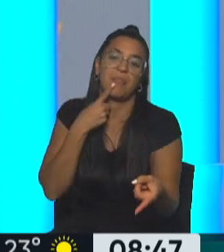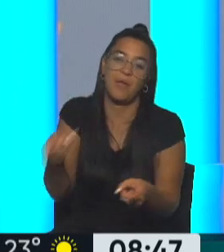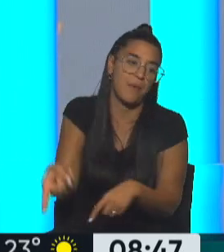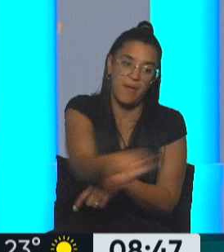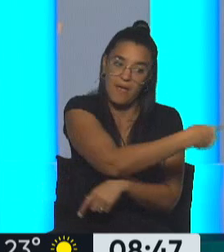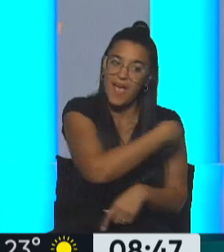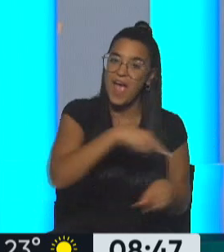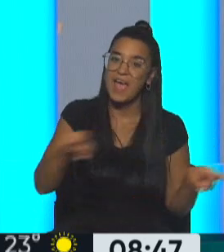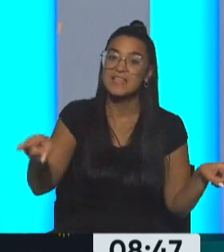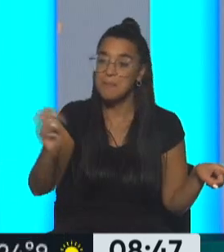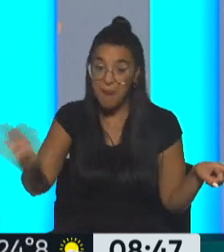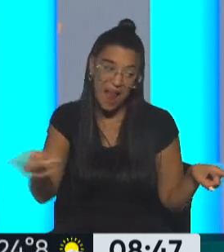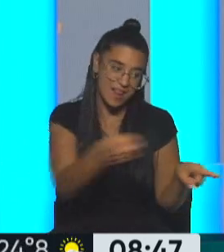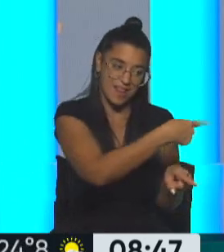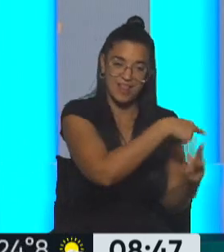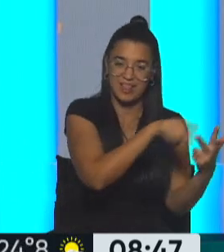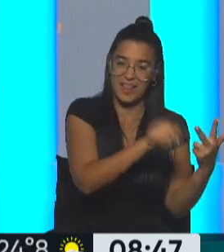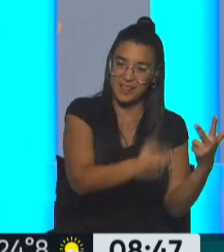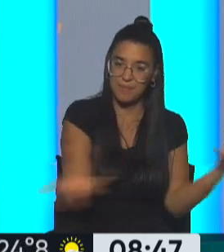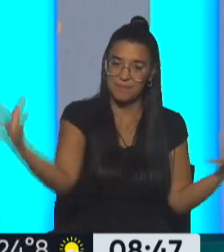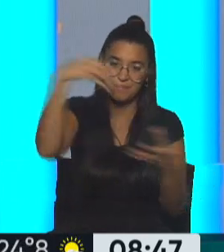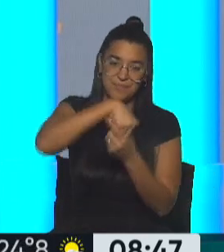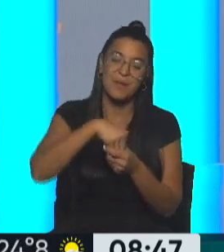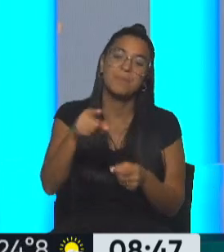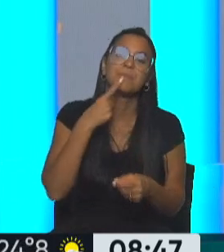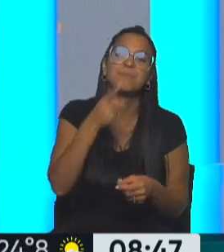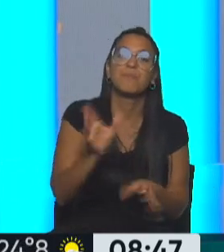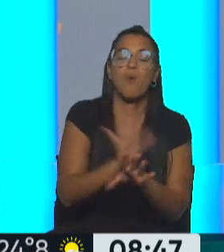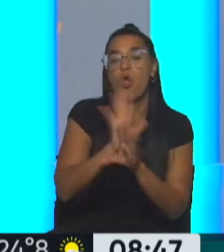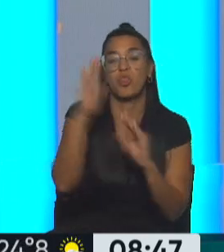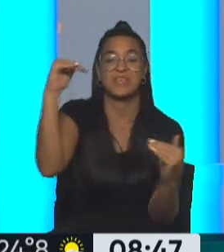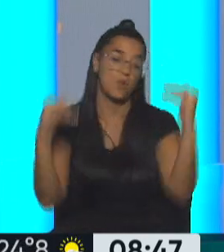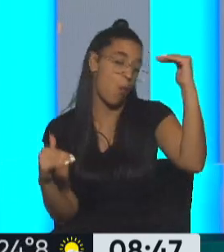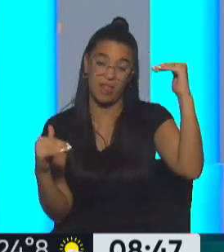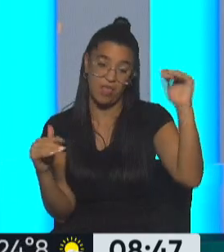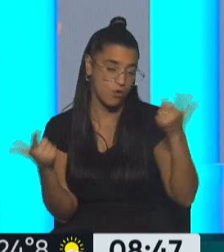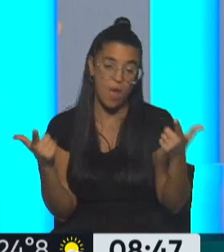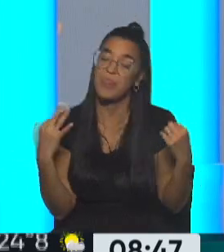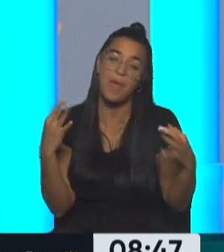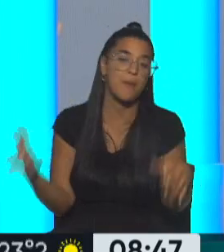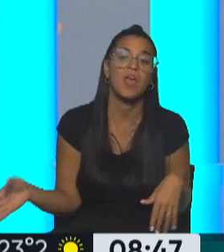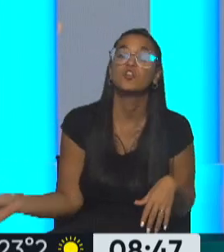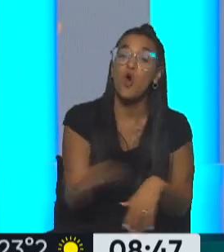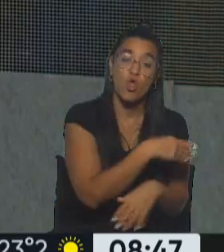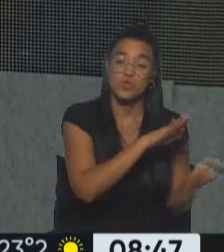extensible al resto y entonces todos tuvieran, para no tener una desigualdad ante la ley, tuvieran el mismo tratamiento. Gracias, Néstor.